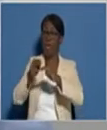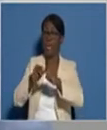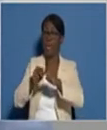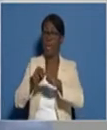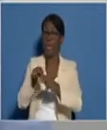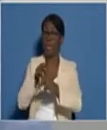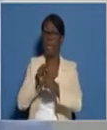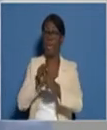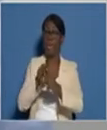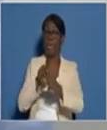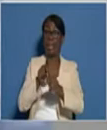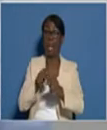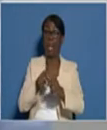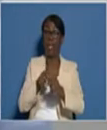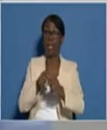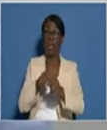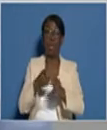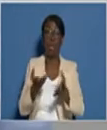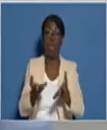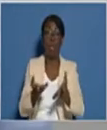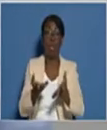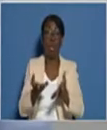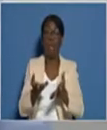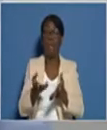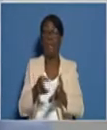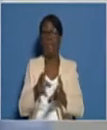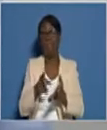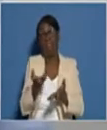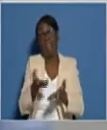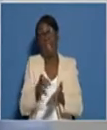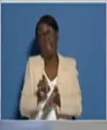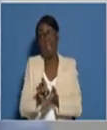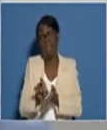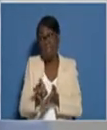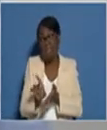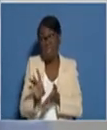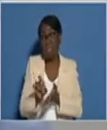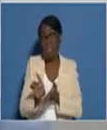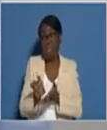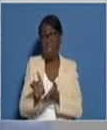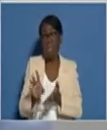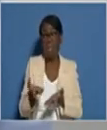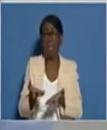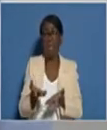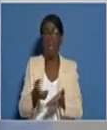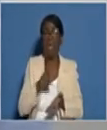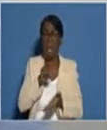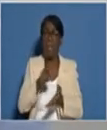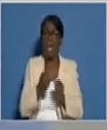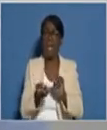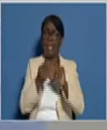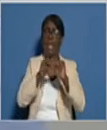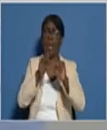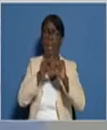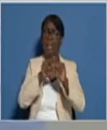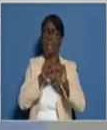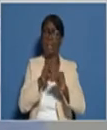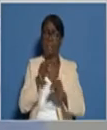empleo. Por supuesto que la cifra de desempleo excederá y aumentará. Es una realidad y que